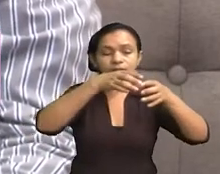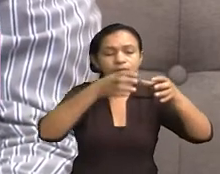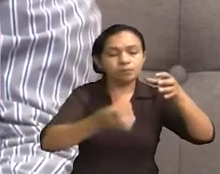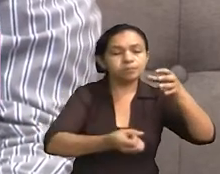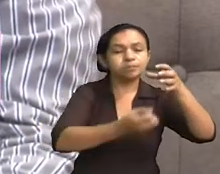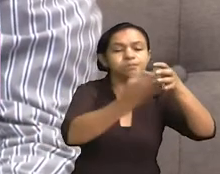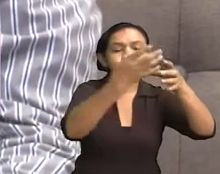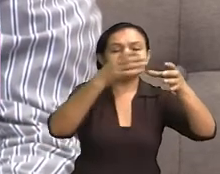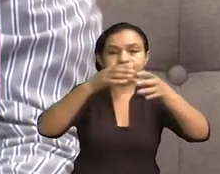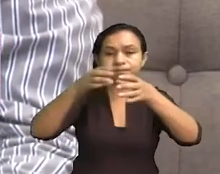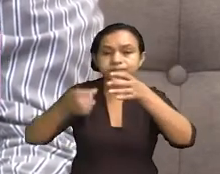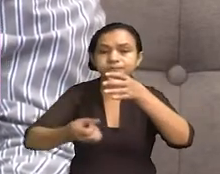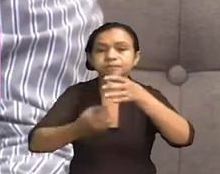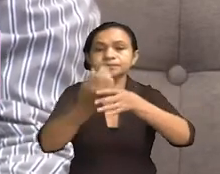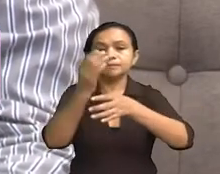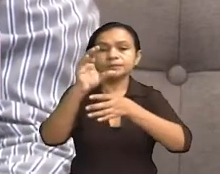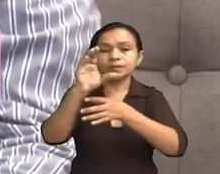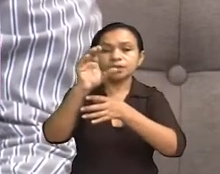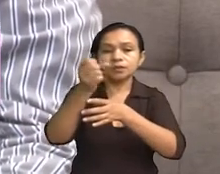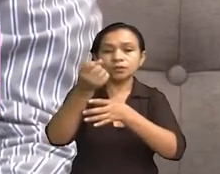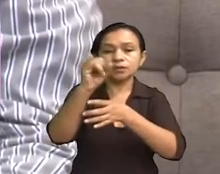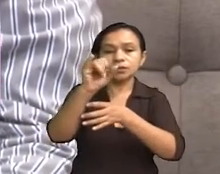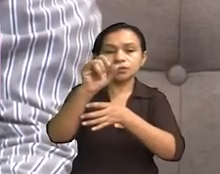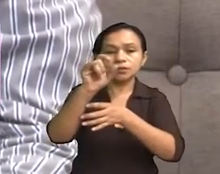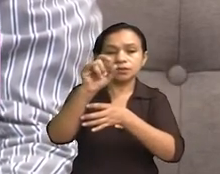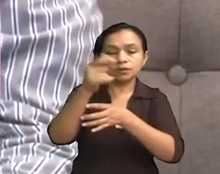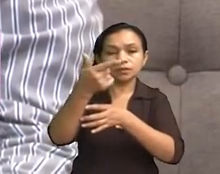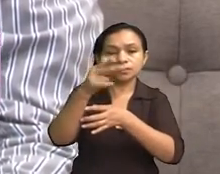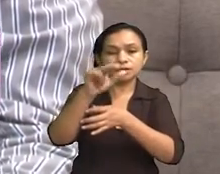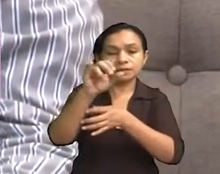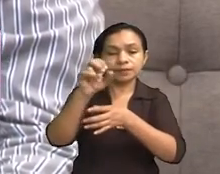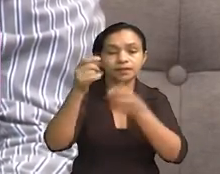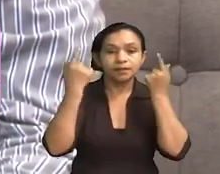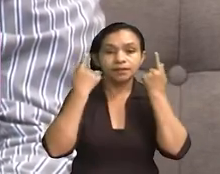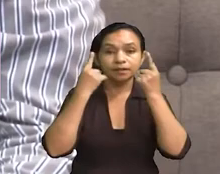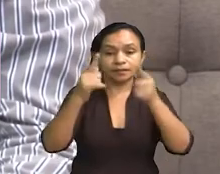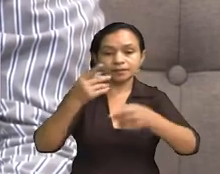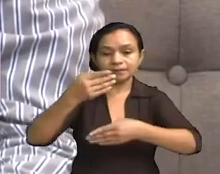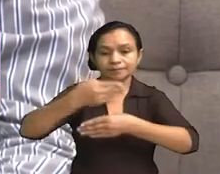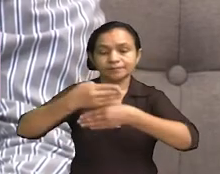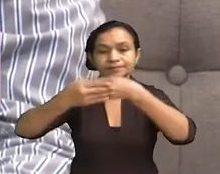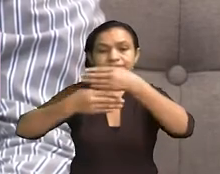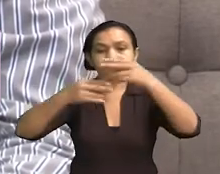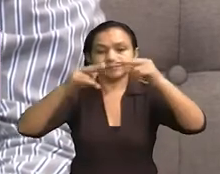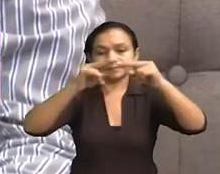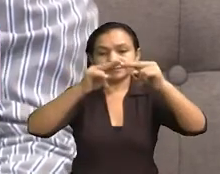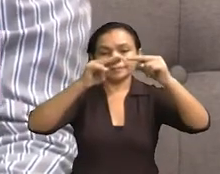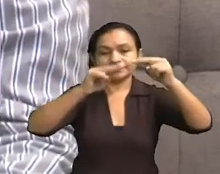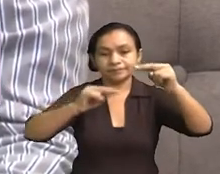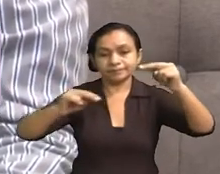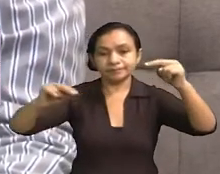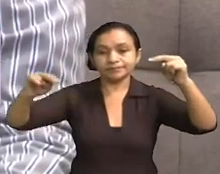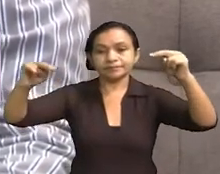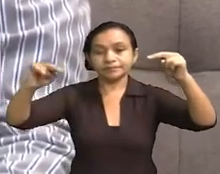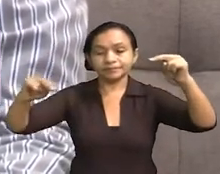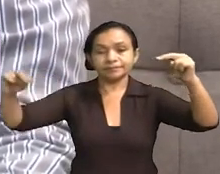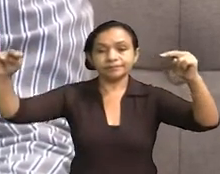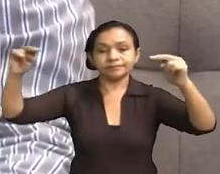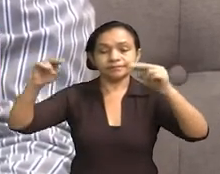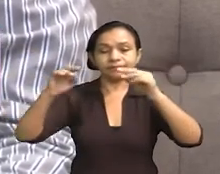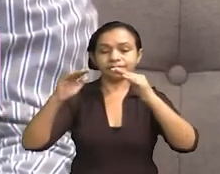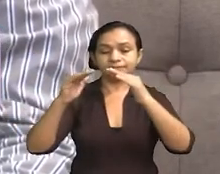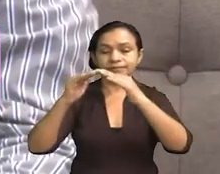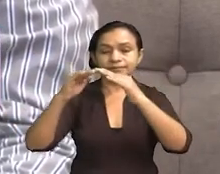que es en el volcán Cosiguina, Chinandega, en el campo del volcán, la construcción de la línea de transmisión para conectar